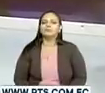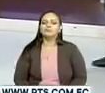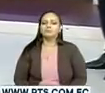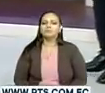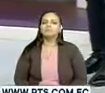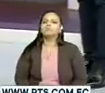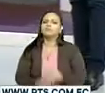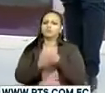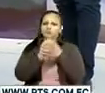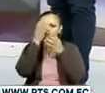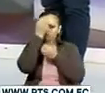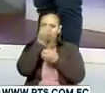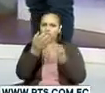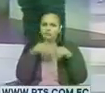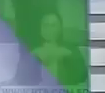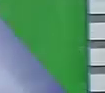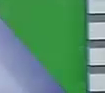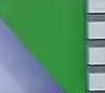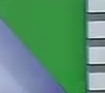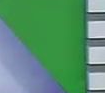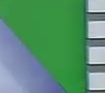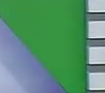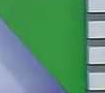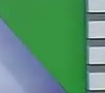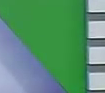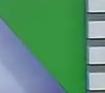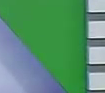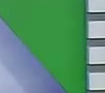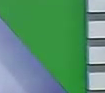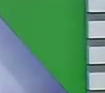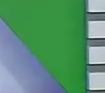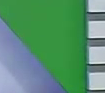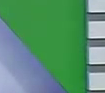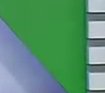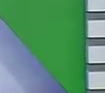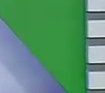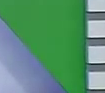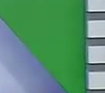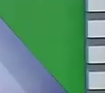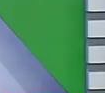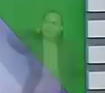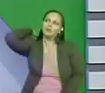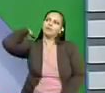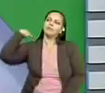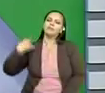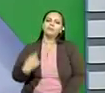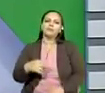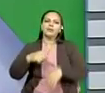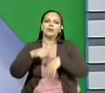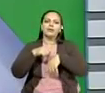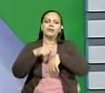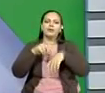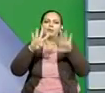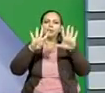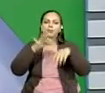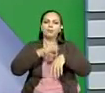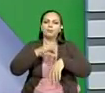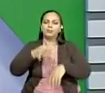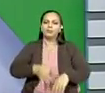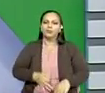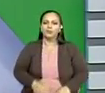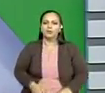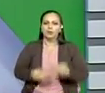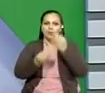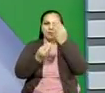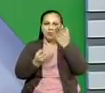Amigos televidentes, seguimos informando aquí en la noticia en la comunidad cuando son las 9:00 de la mañana. Les comentamos que un taxista informal fue agredido con un